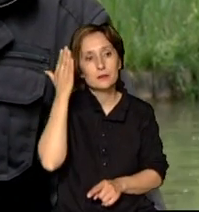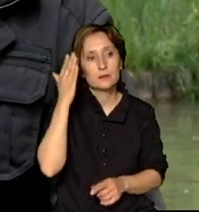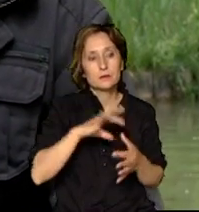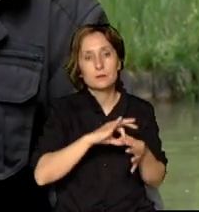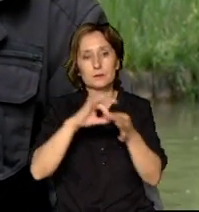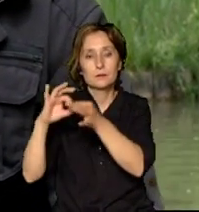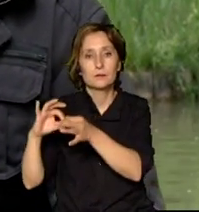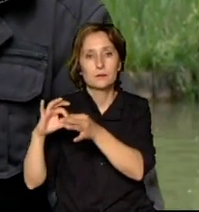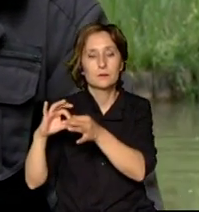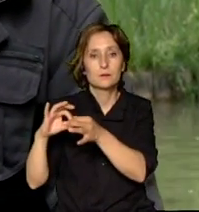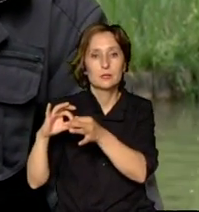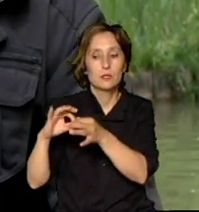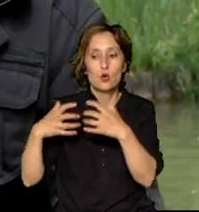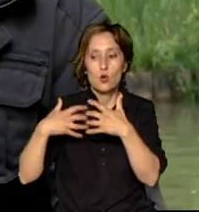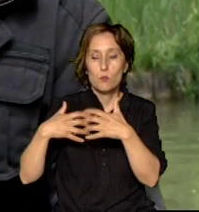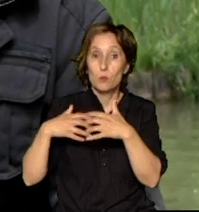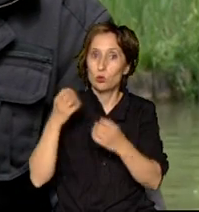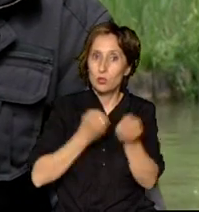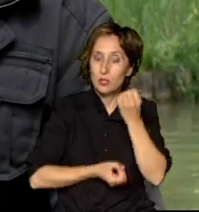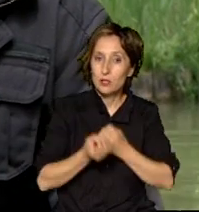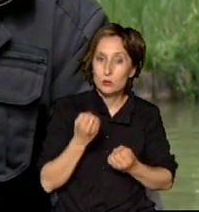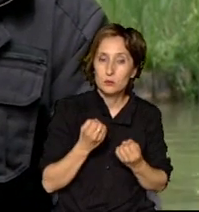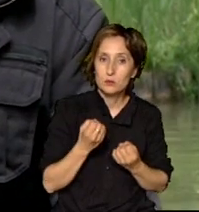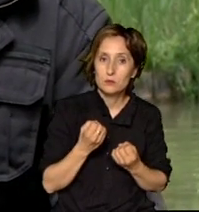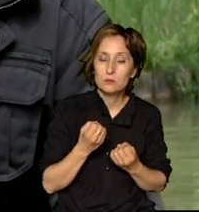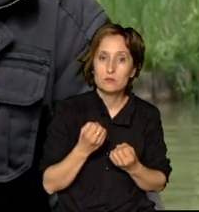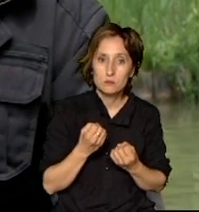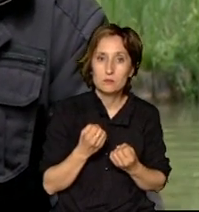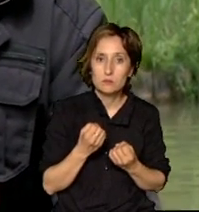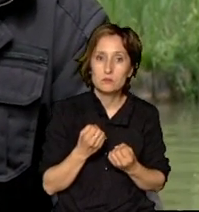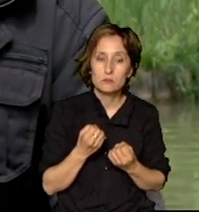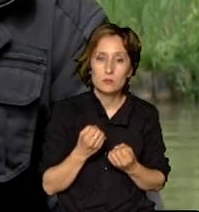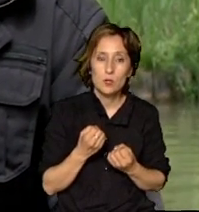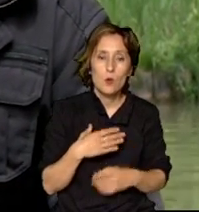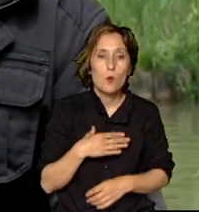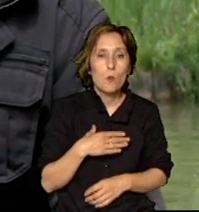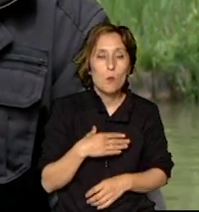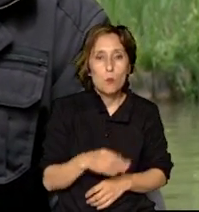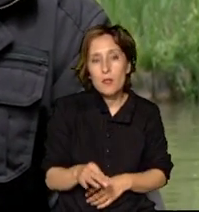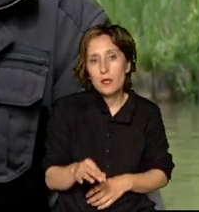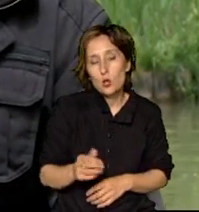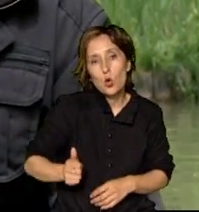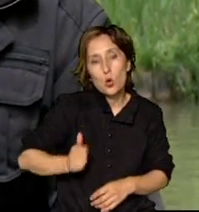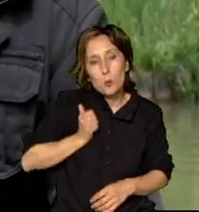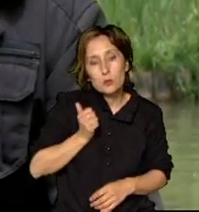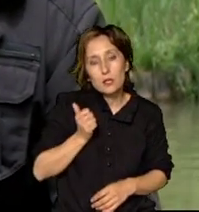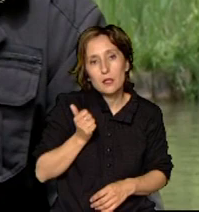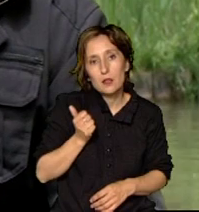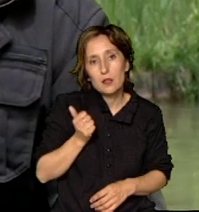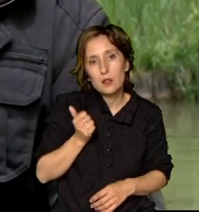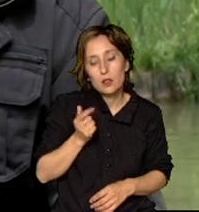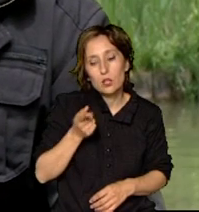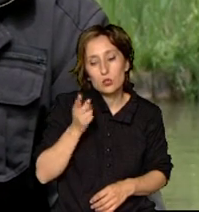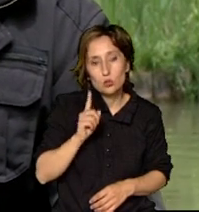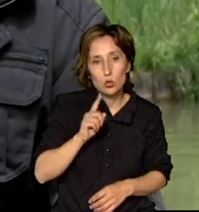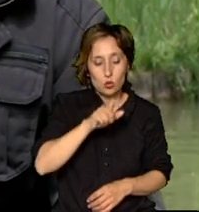ligado, ¿no?, a ese motor económico que posee, pues sí que siempre hay, o pueden haber, ¿no?, oportunidades para, no solo para